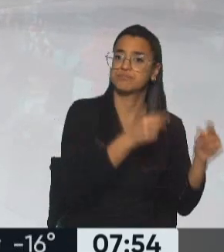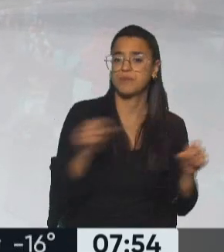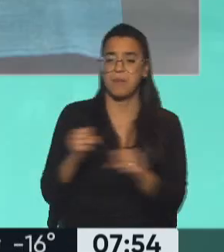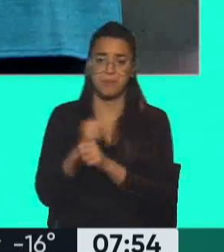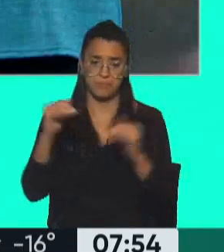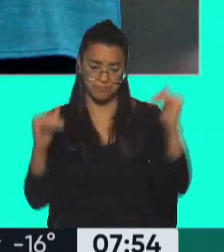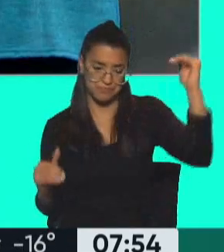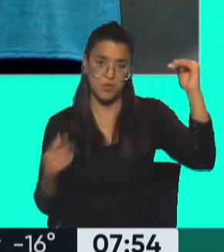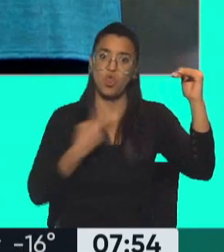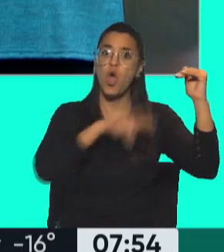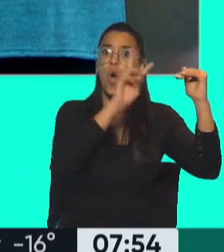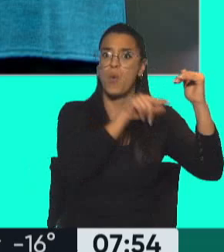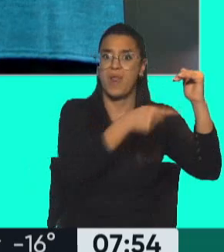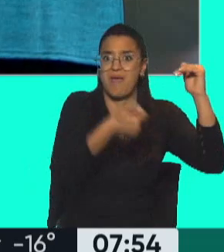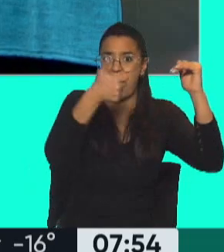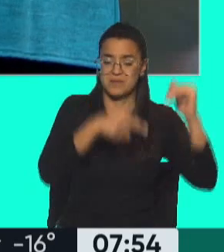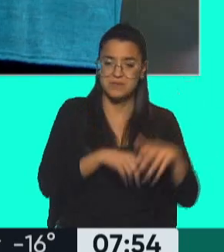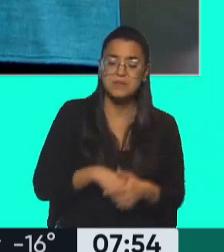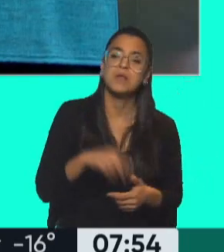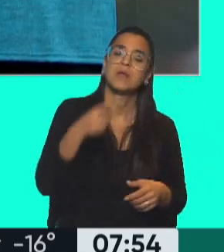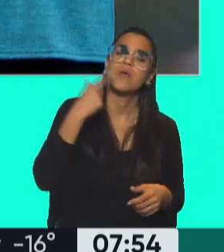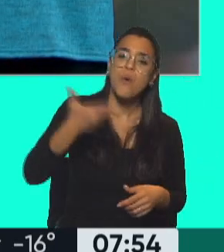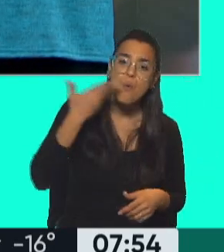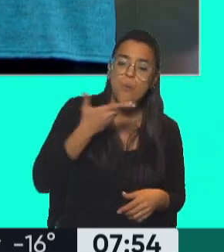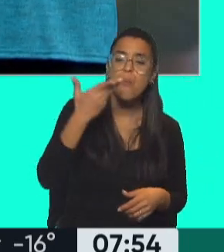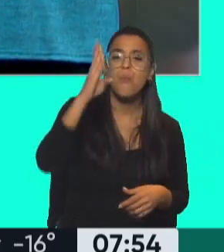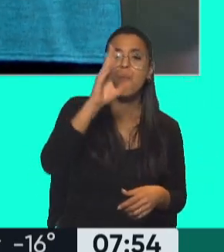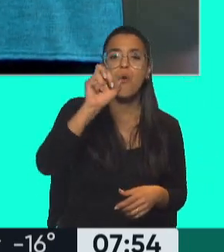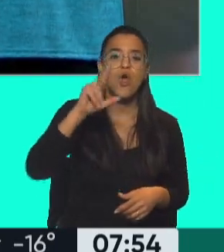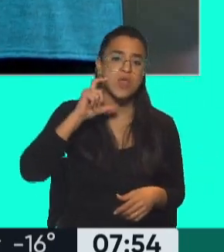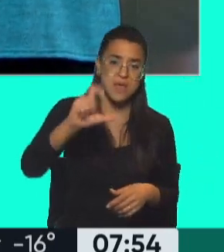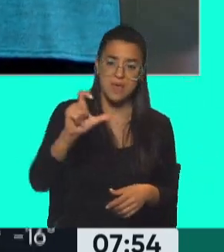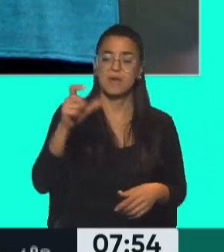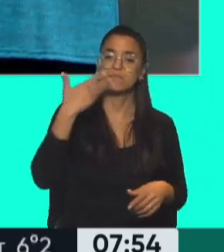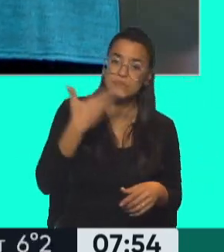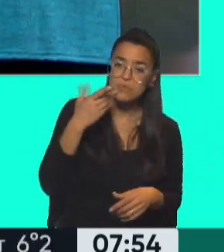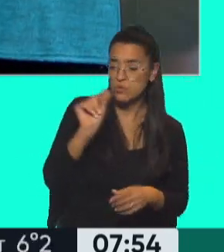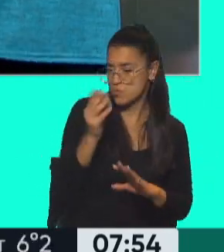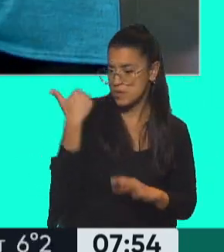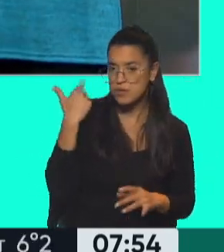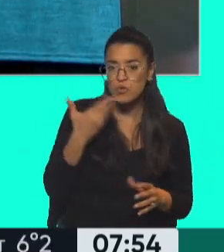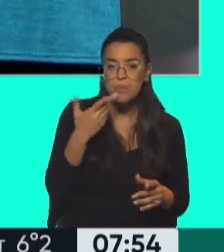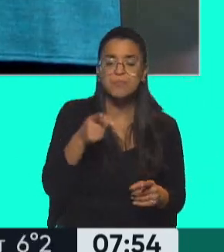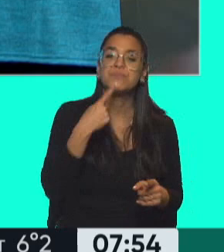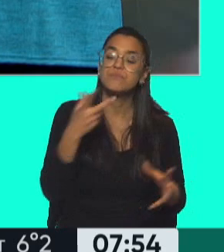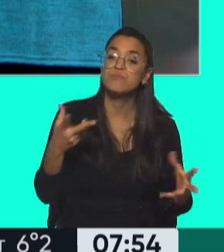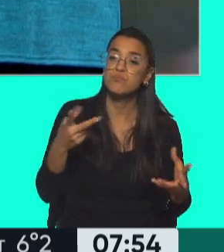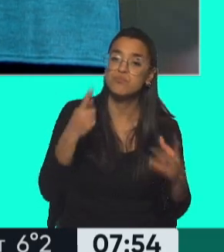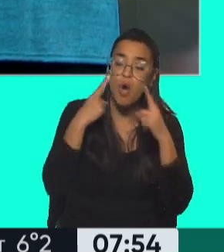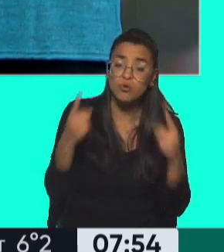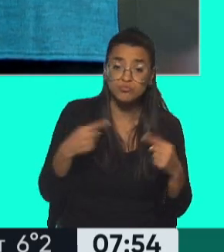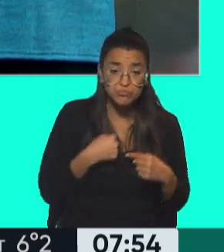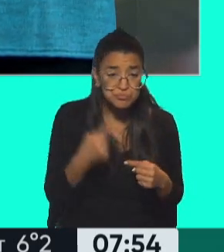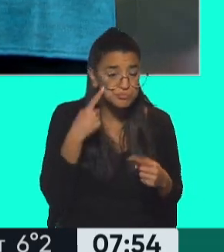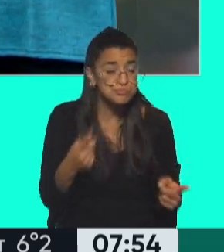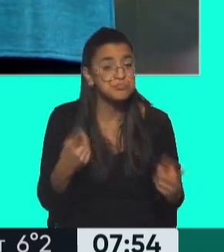doble gabriel boric dio un discurso escuchamos recién un fragmento y básicamente dijo recojo este mensaje con humildad